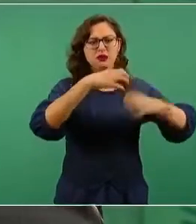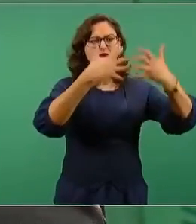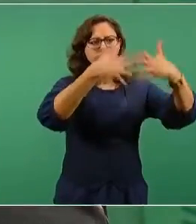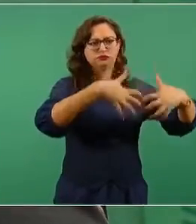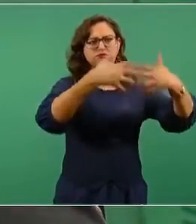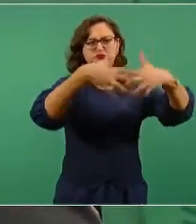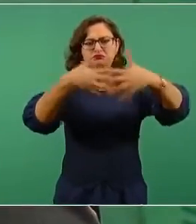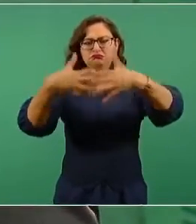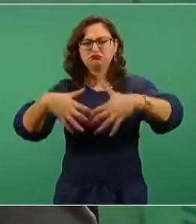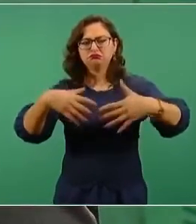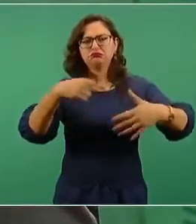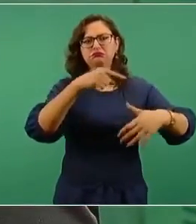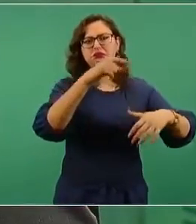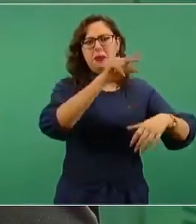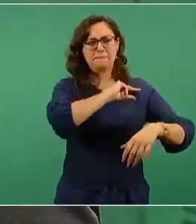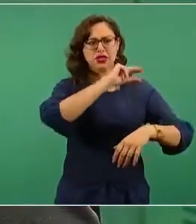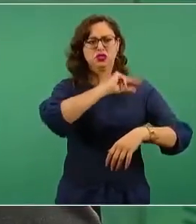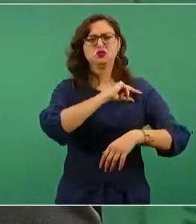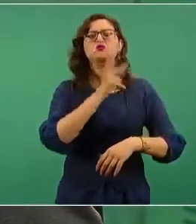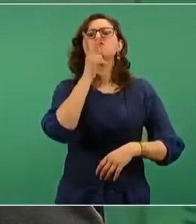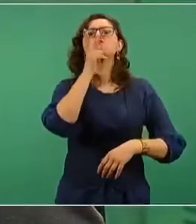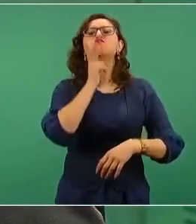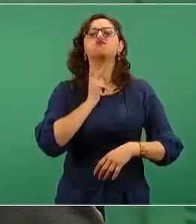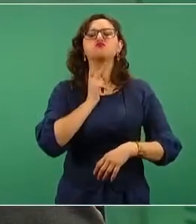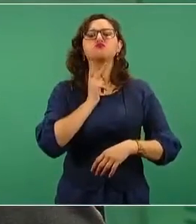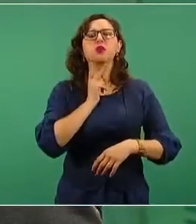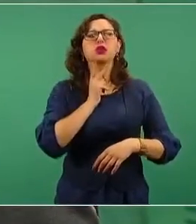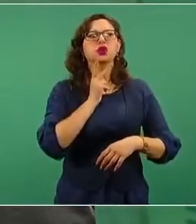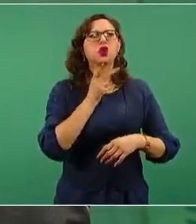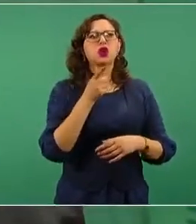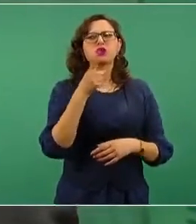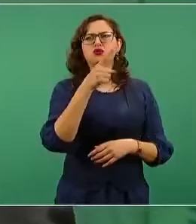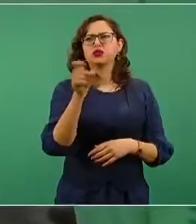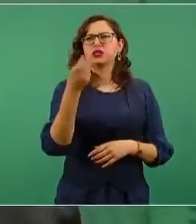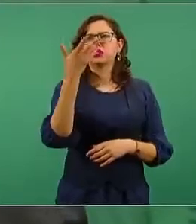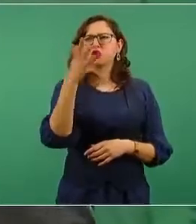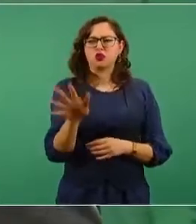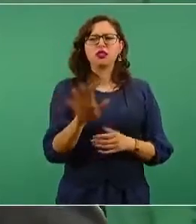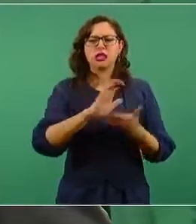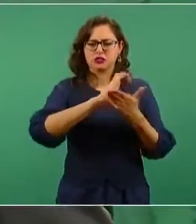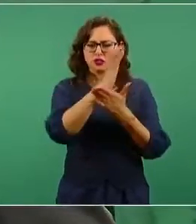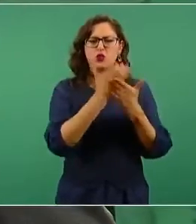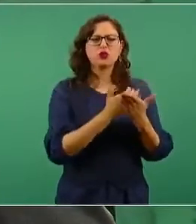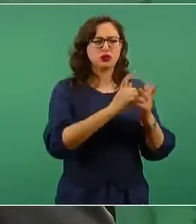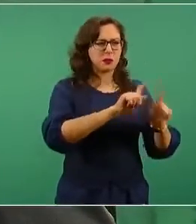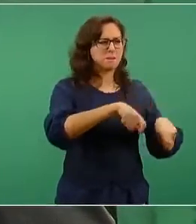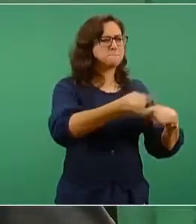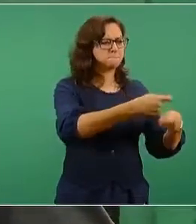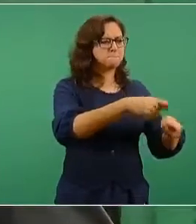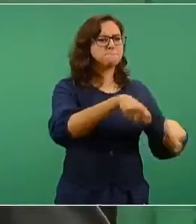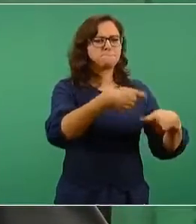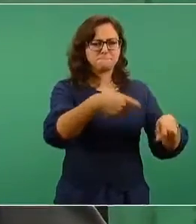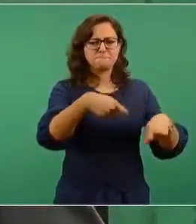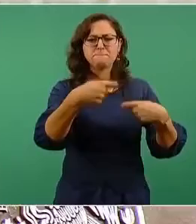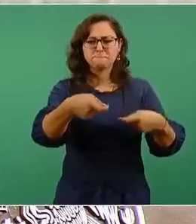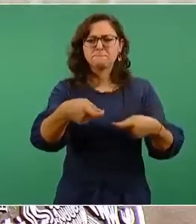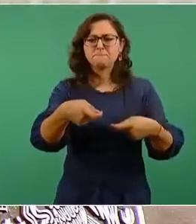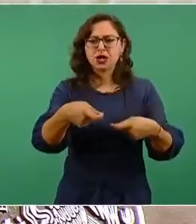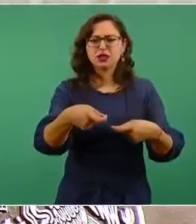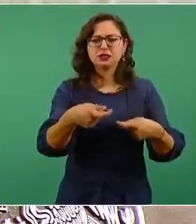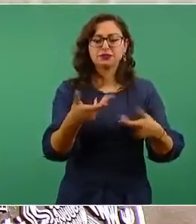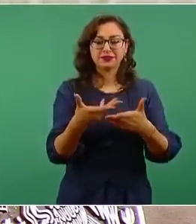que se entregaron, los 110 contratos que se entregaron con la